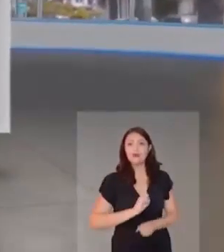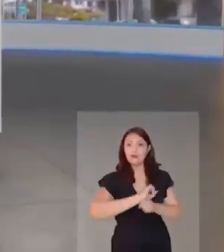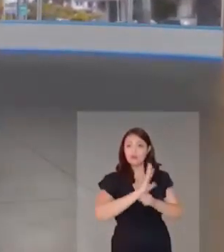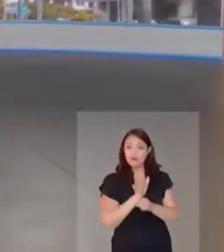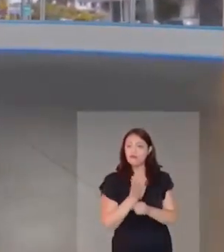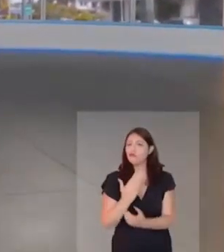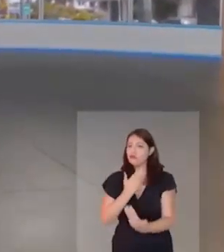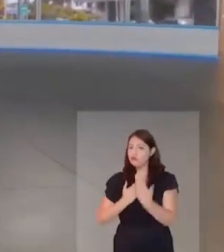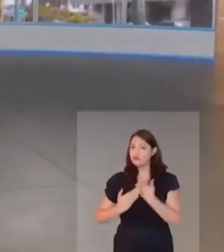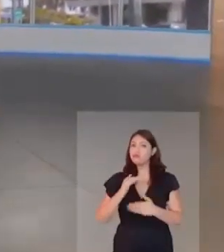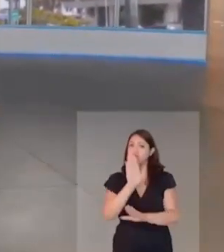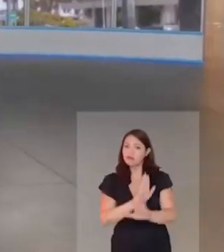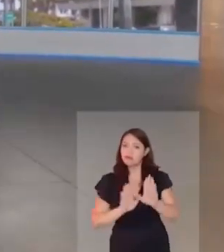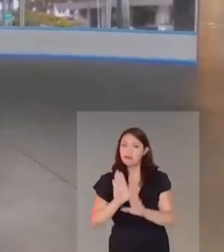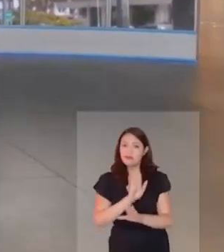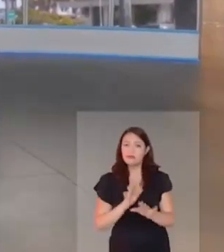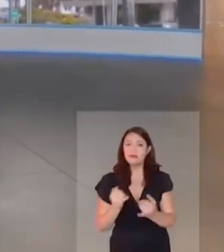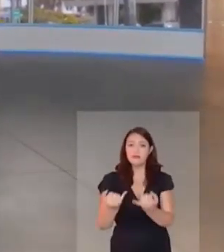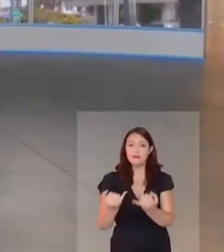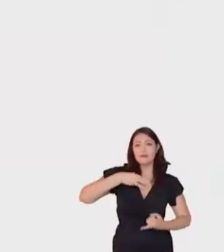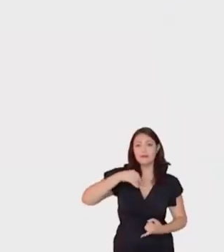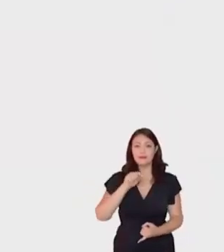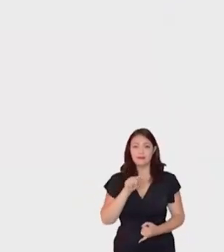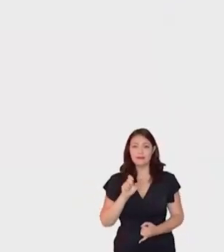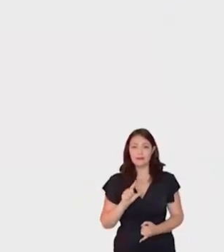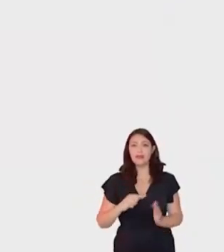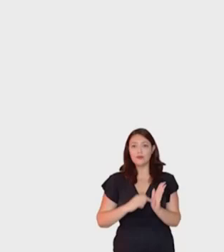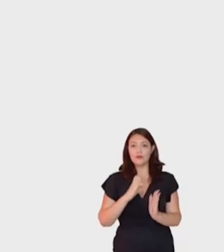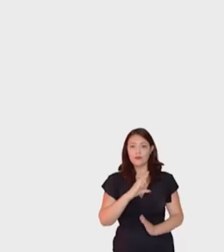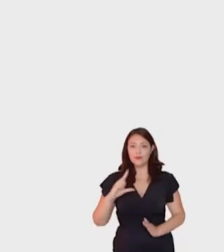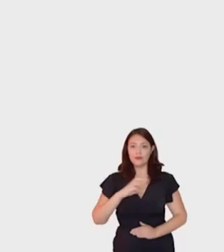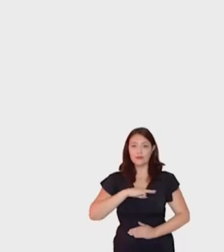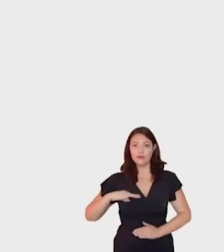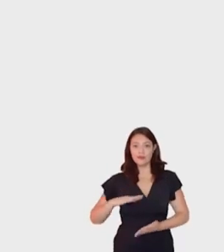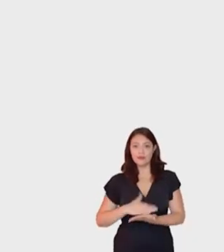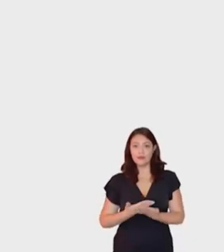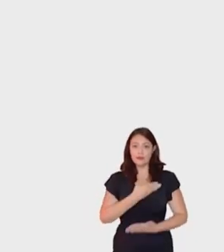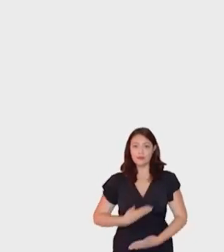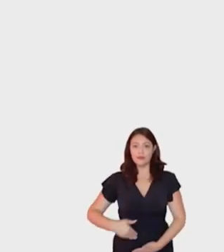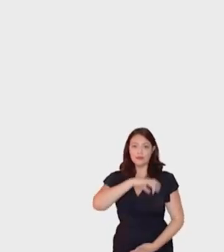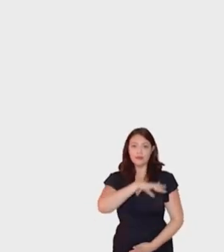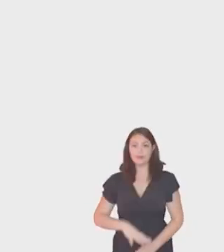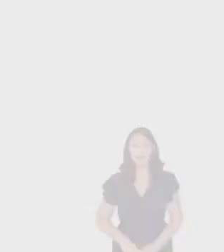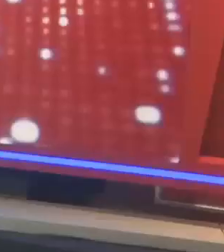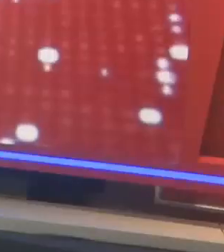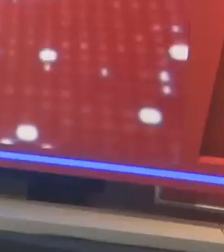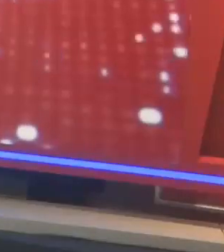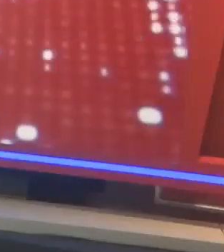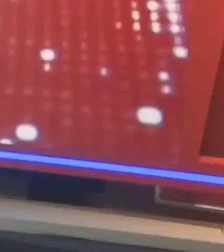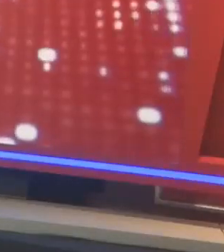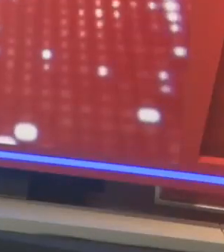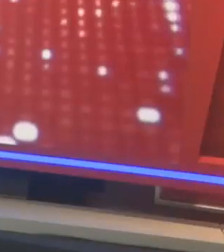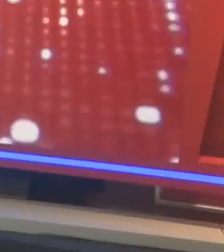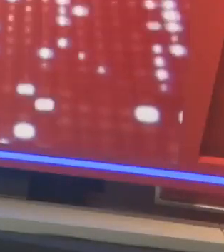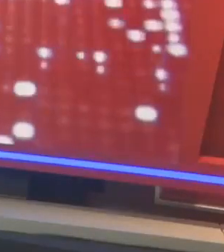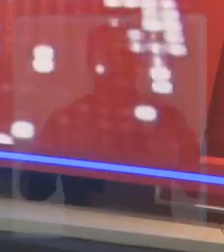del COVID-19. Infórmate en minsal.cl, Ministerio de Salud, Gobierno de Chile.